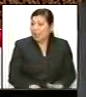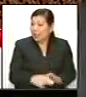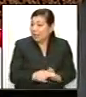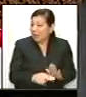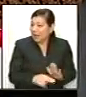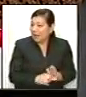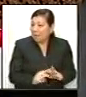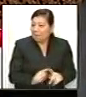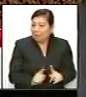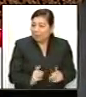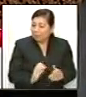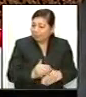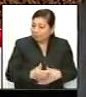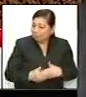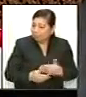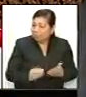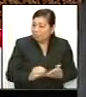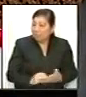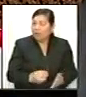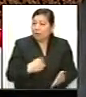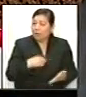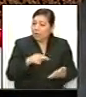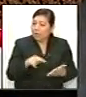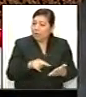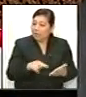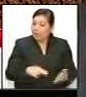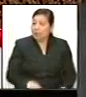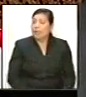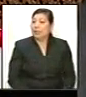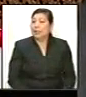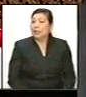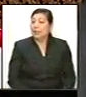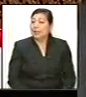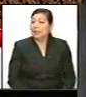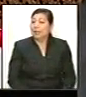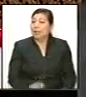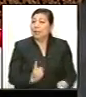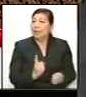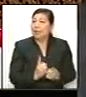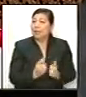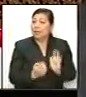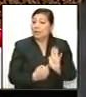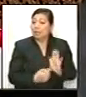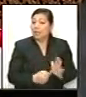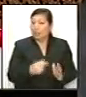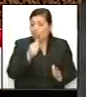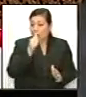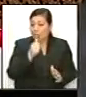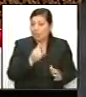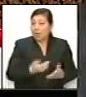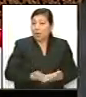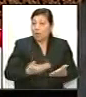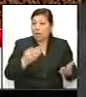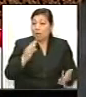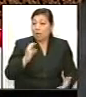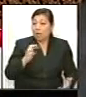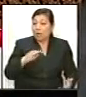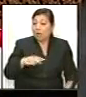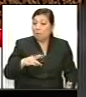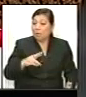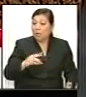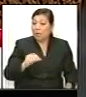pero debería trascender. He leído con especial atención una entrevista publicada el día domingo en El Comercio, porque los